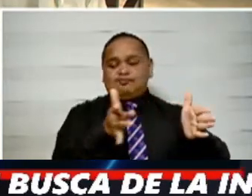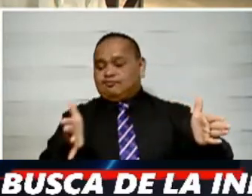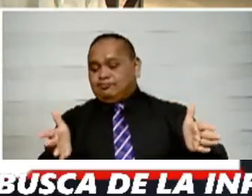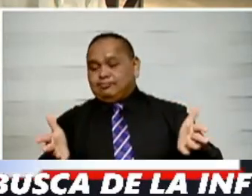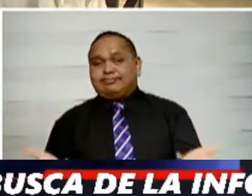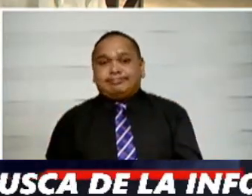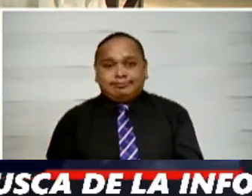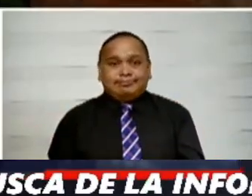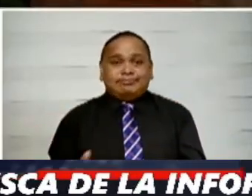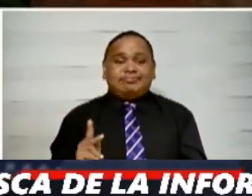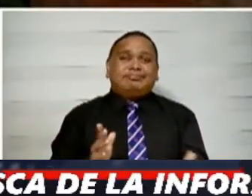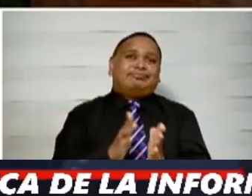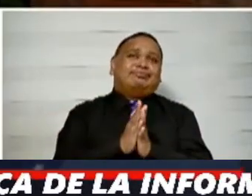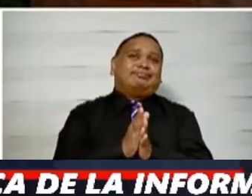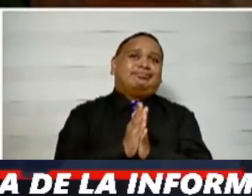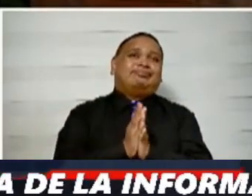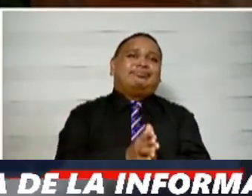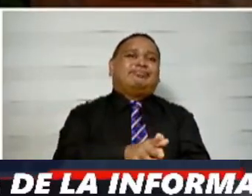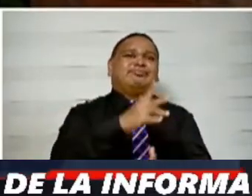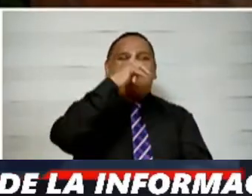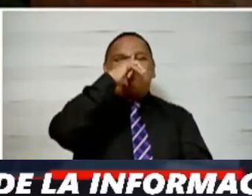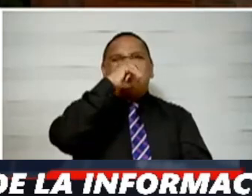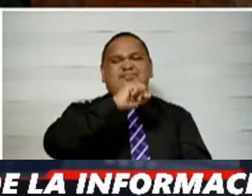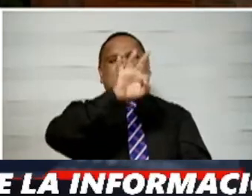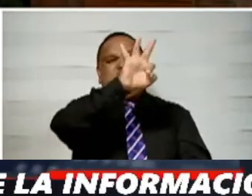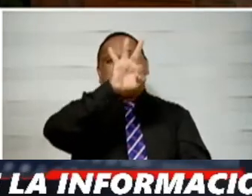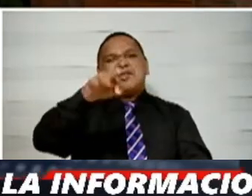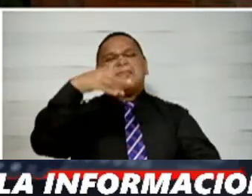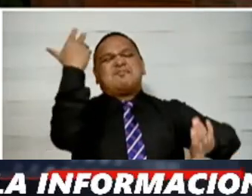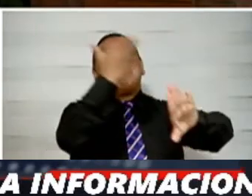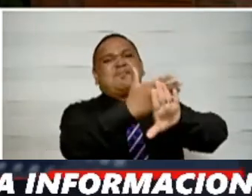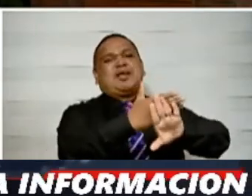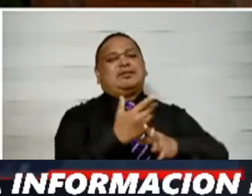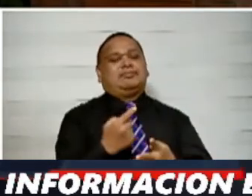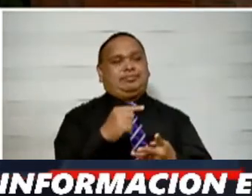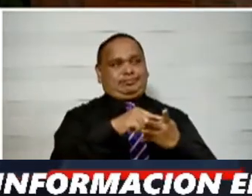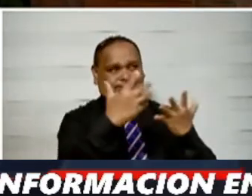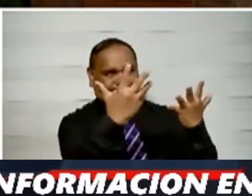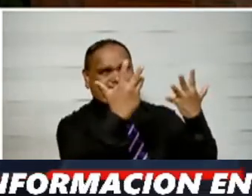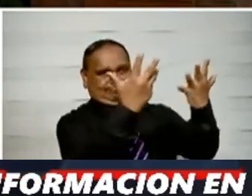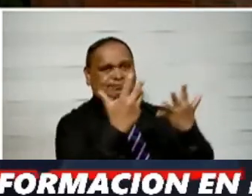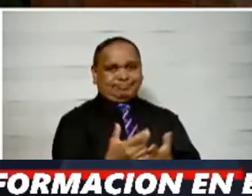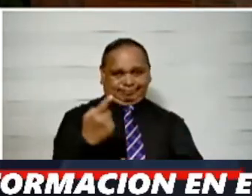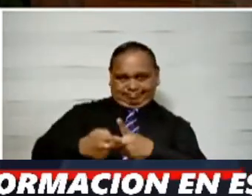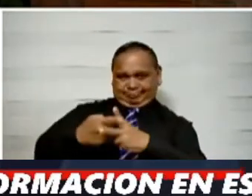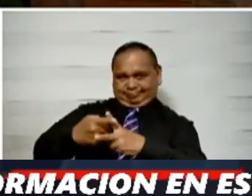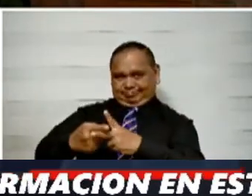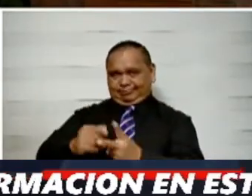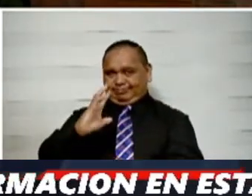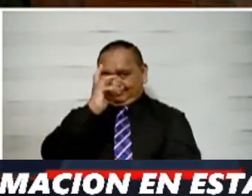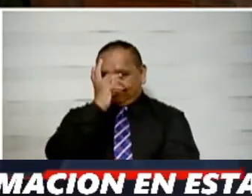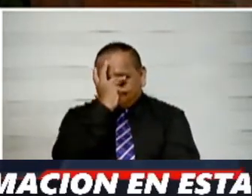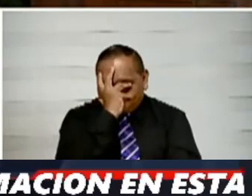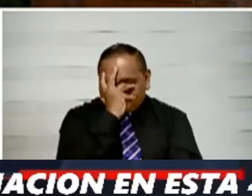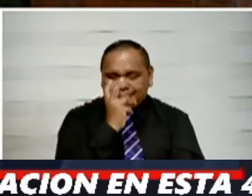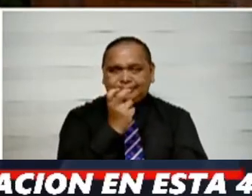estuvo, así que, por favor, ahí sí que les fallaron las fechas, ¿eh? Les presto los dedos de mis manos para que cuenten, pero da vergüenza el proceso,